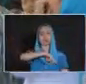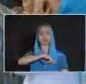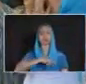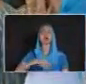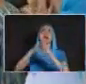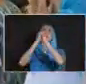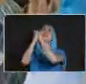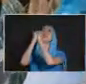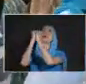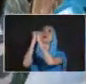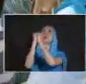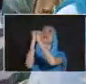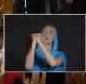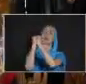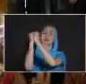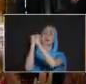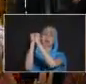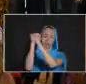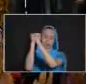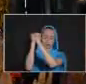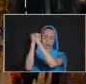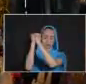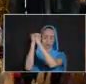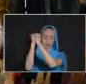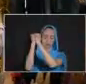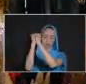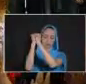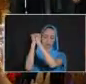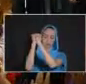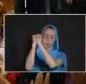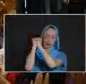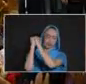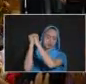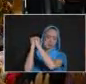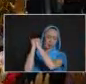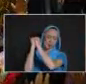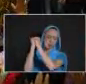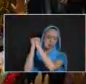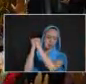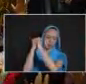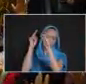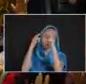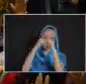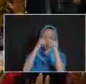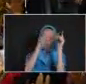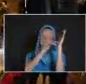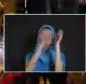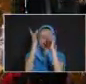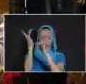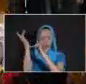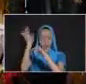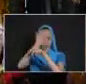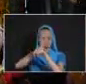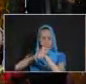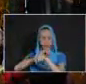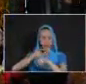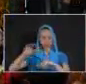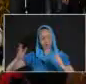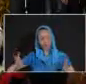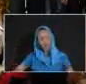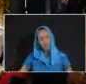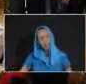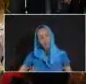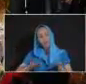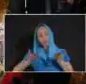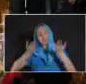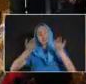Por favor, Señor. Si el vallado ha sido porteado, Señor, en el nombre de Jesús, permite que se levante un